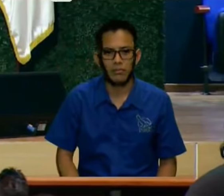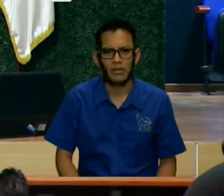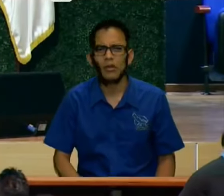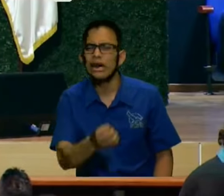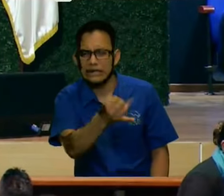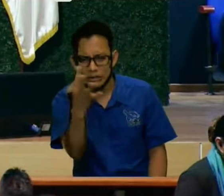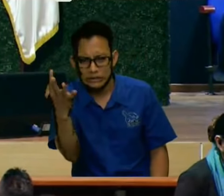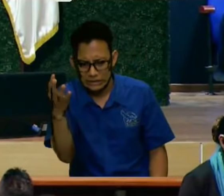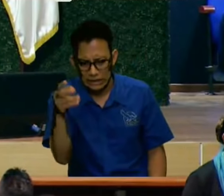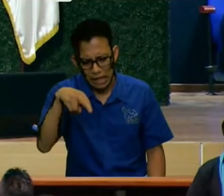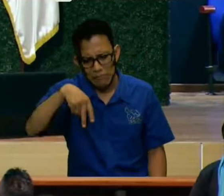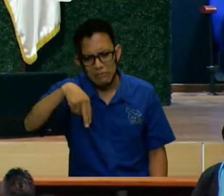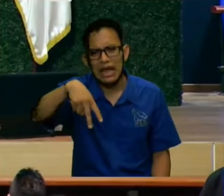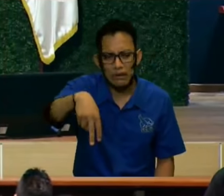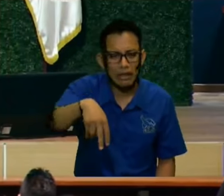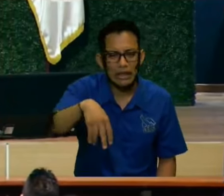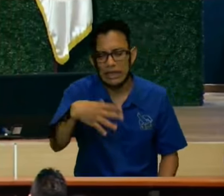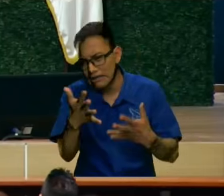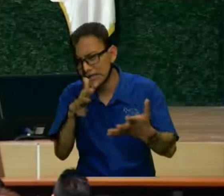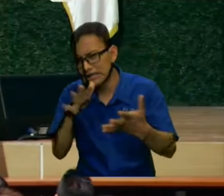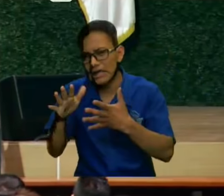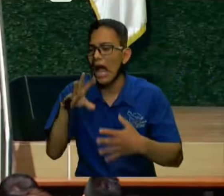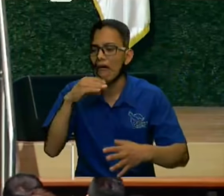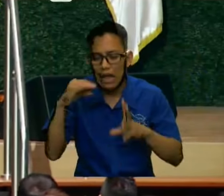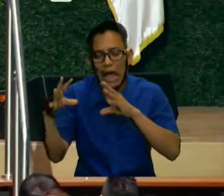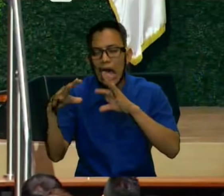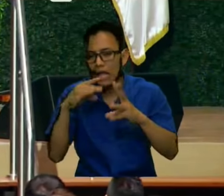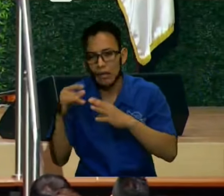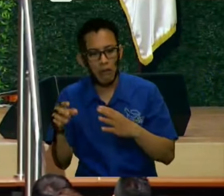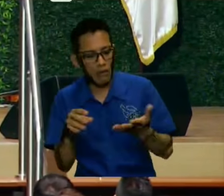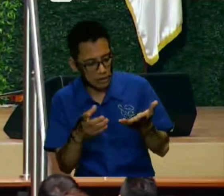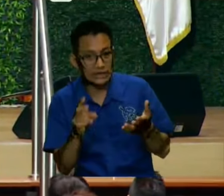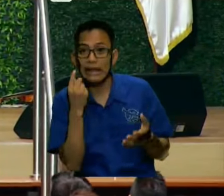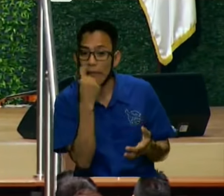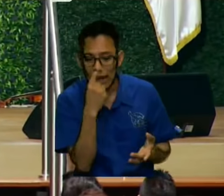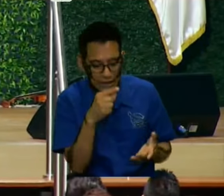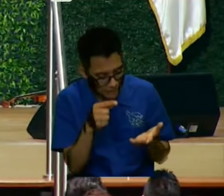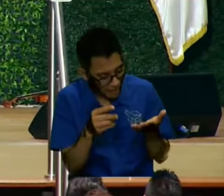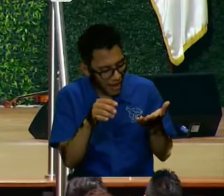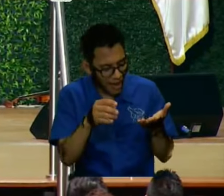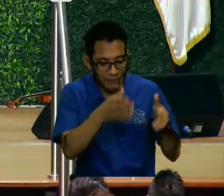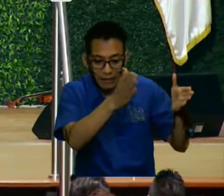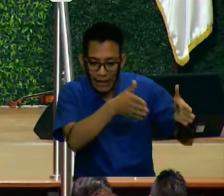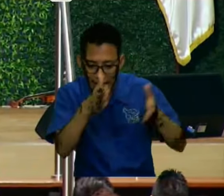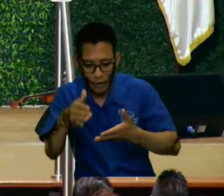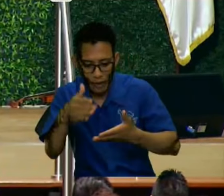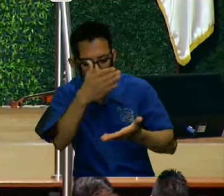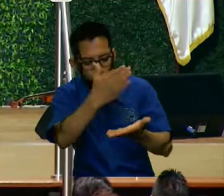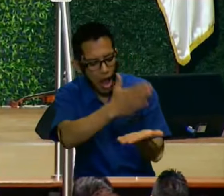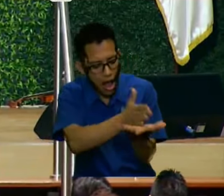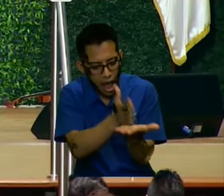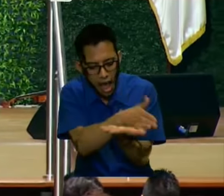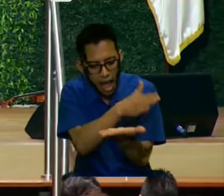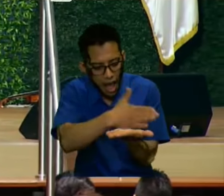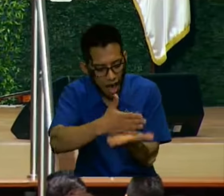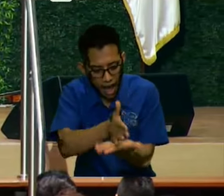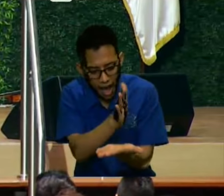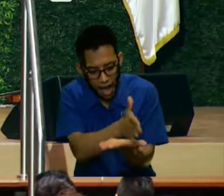Hermanitas, cuando están cocinando ahí, Padre, en el nombre de Jesús, qué lindo. Ay, papito lindo, mira que no he comprado margarina,